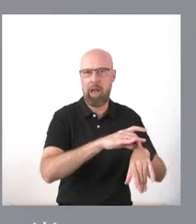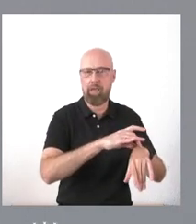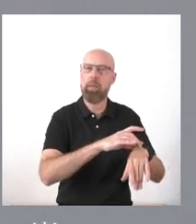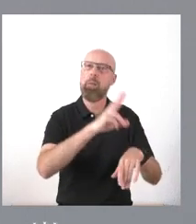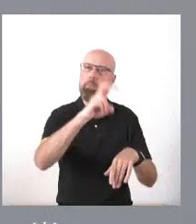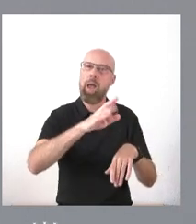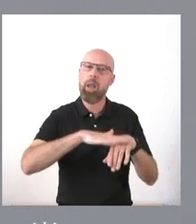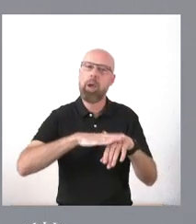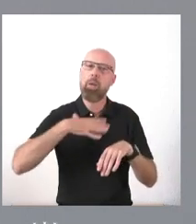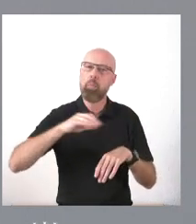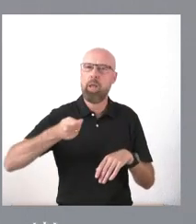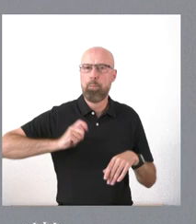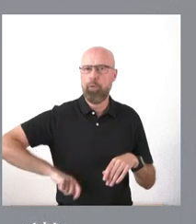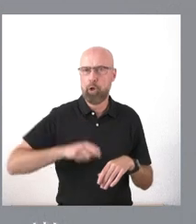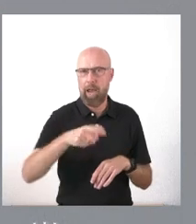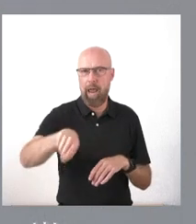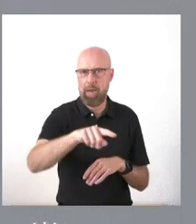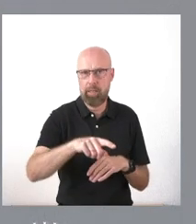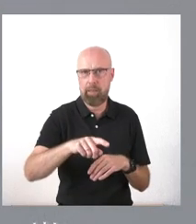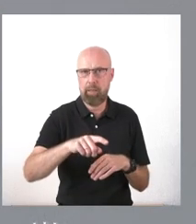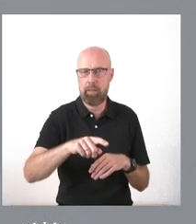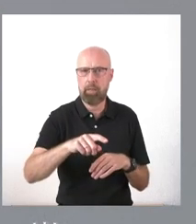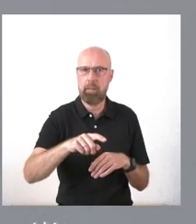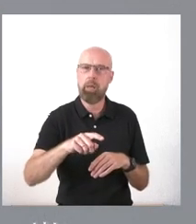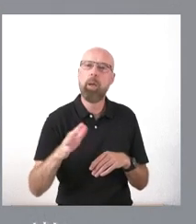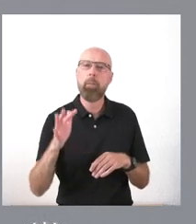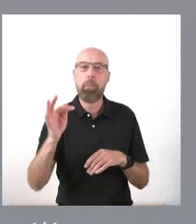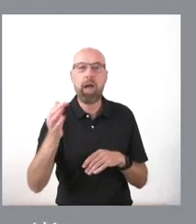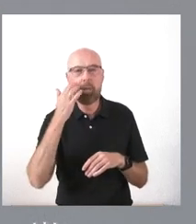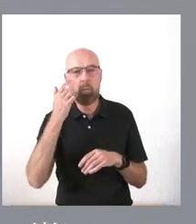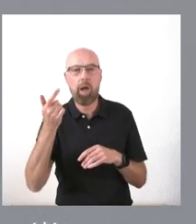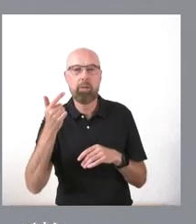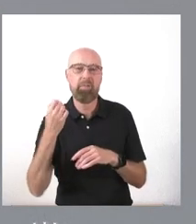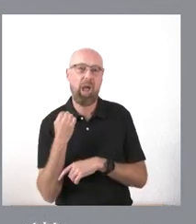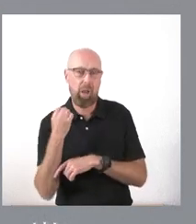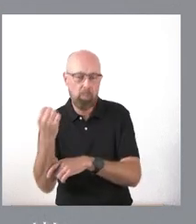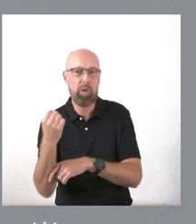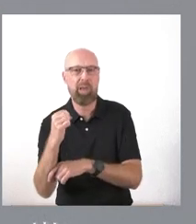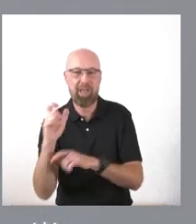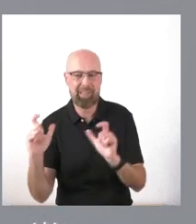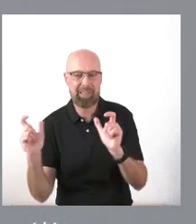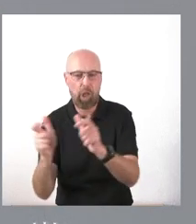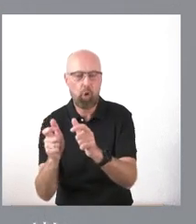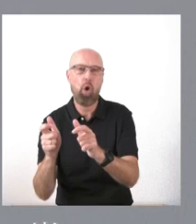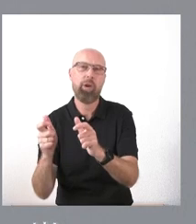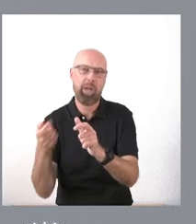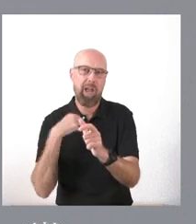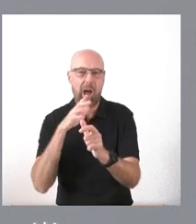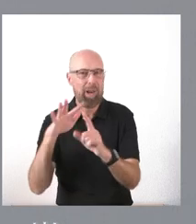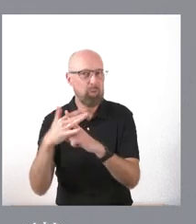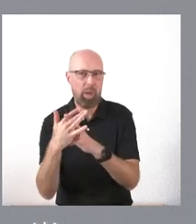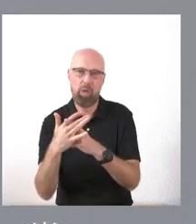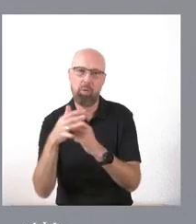tengan en cuenta el interés de un sector que está pasándolo mal y que tiene serios riesgos en el futuro inmediato